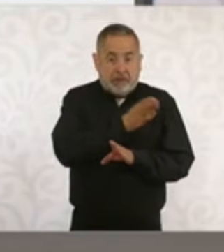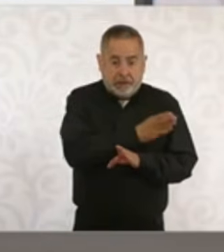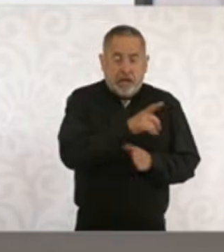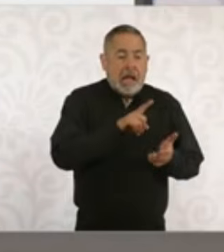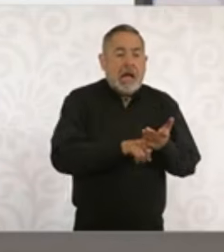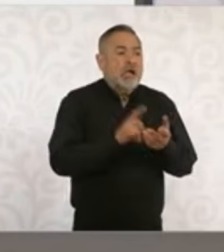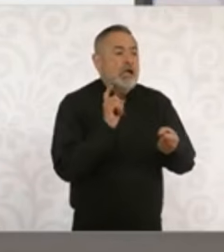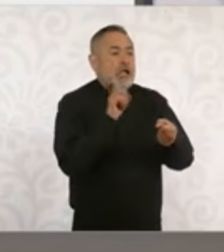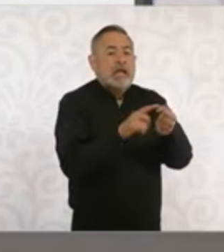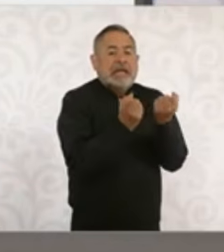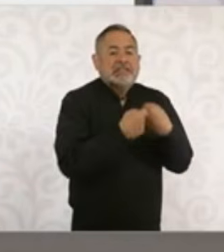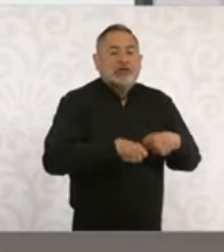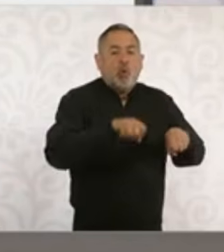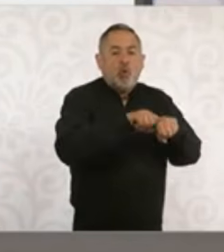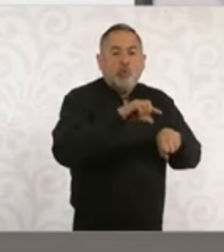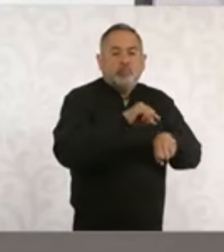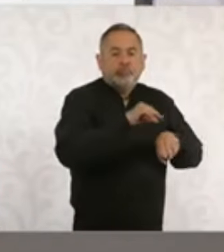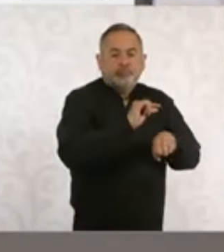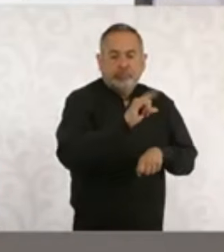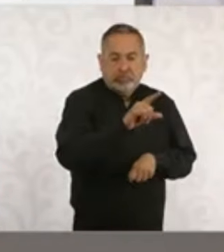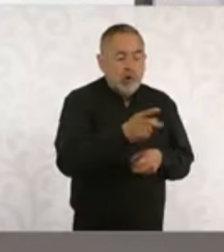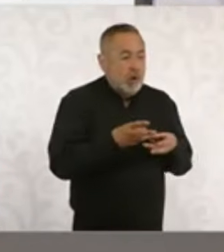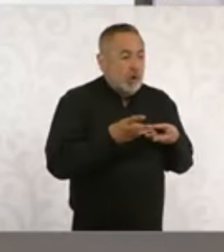para lo cual al menos gastaban